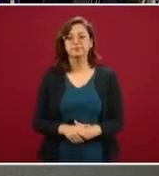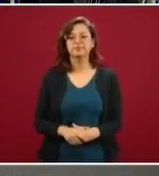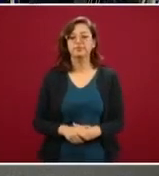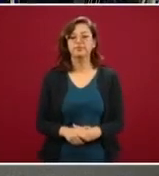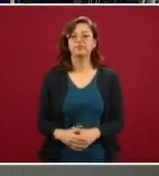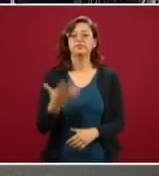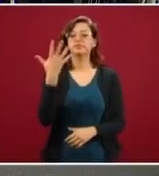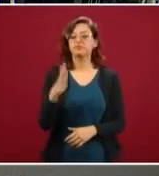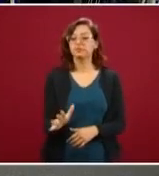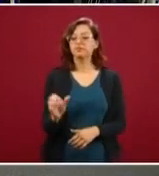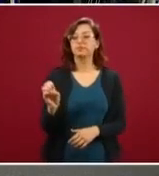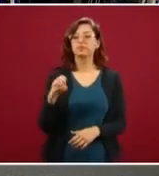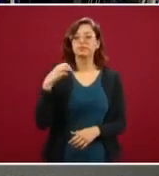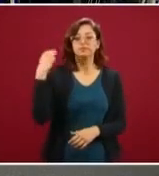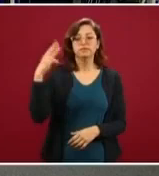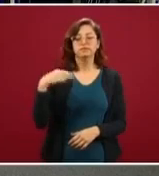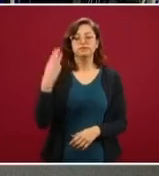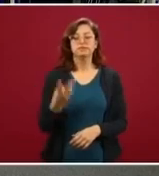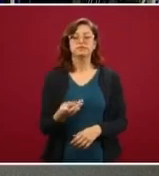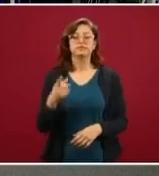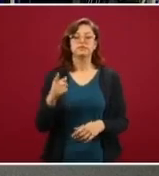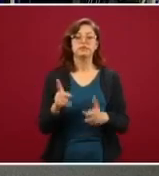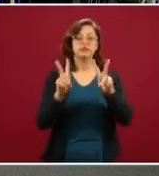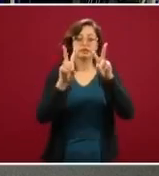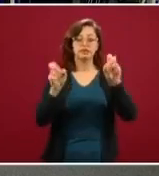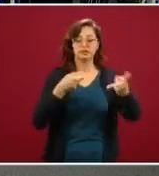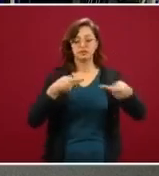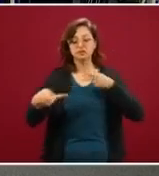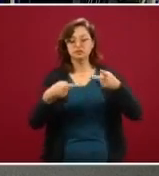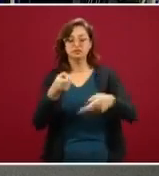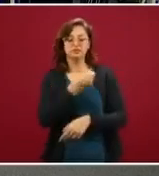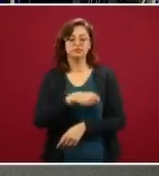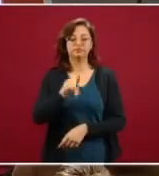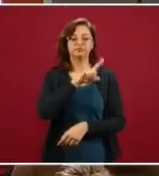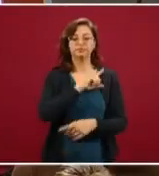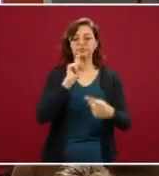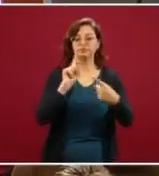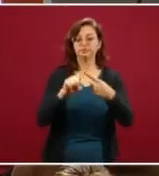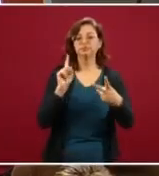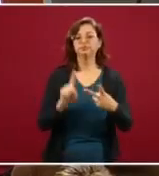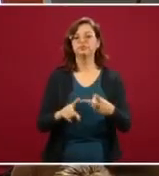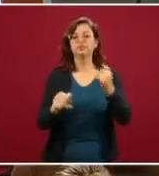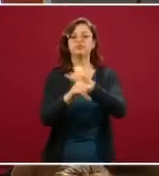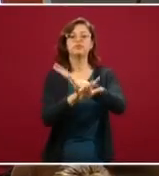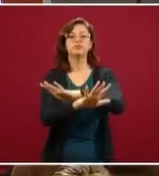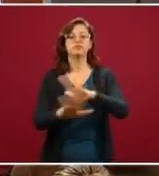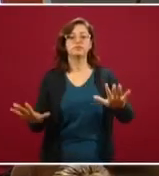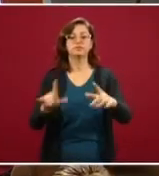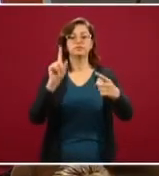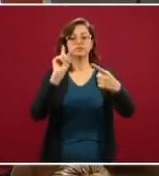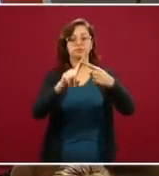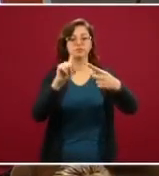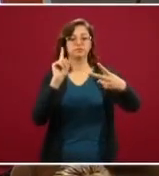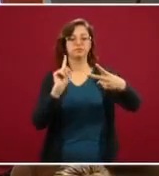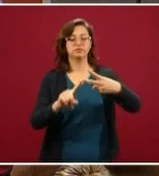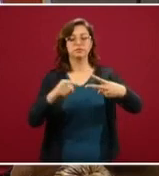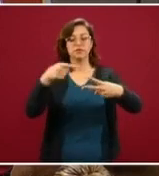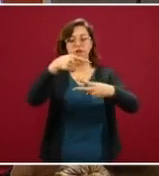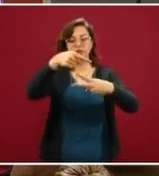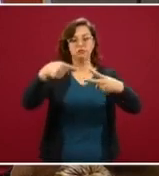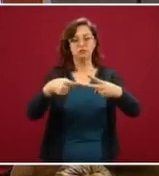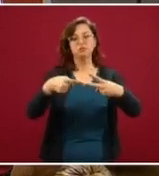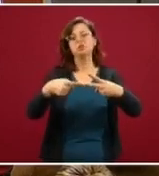10 de marzo, pulso de la salud. Voy a informar 2 elementos concretos que tienen que ver con las 4 líneas de trabajo que ya